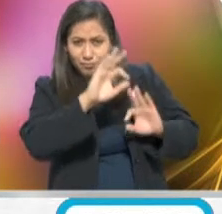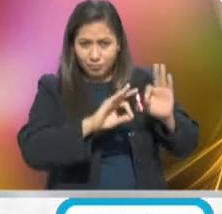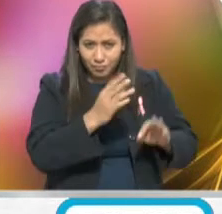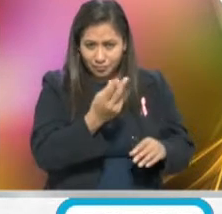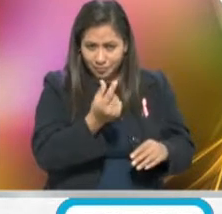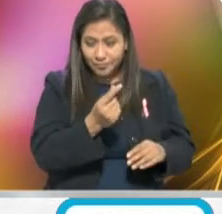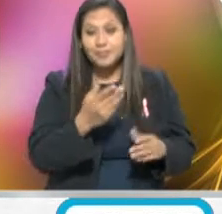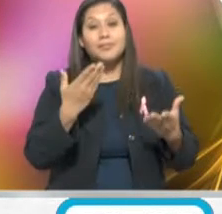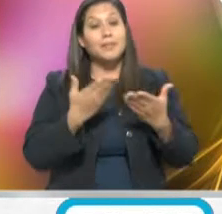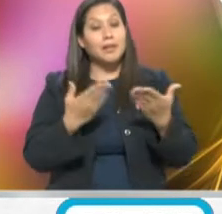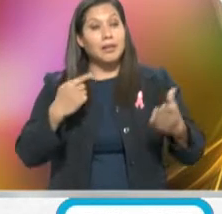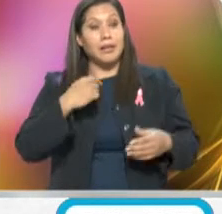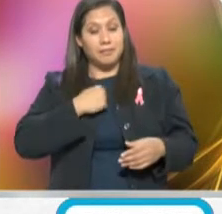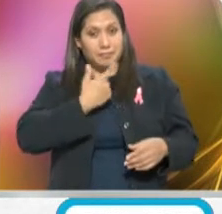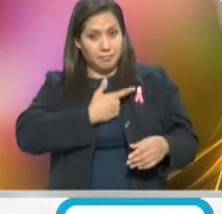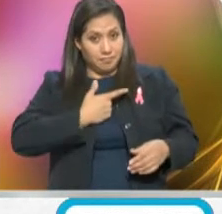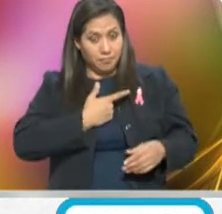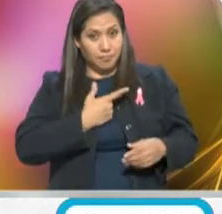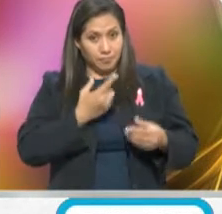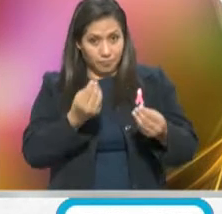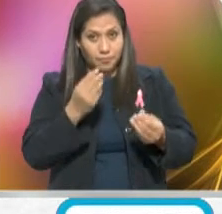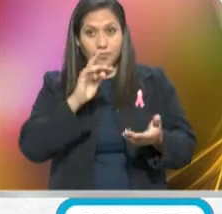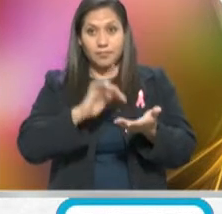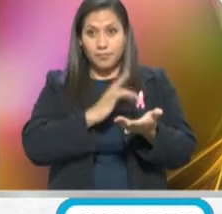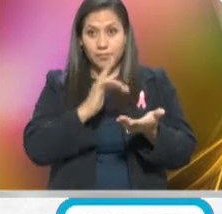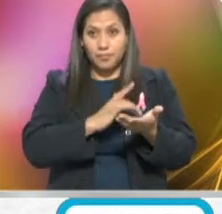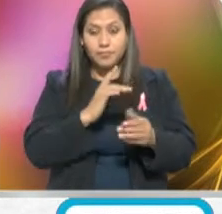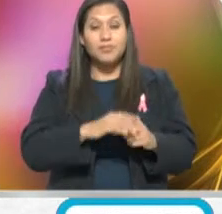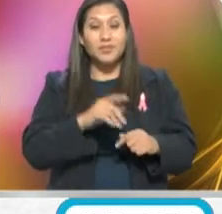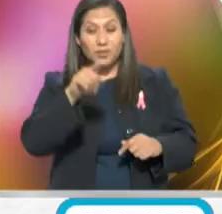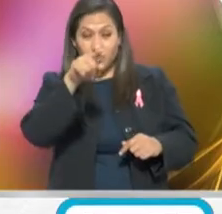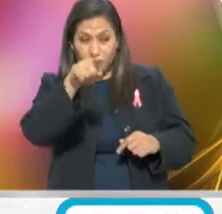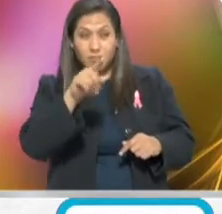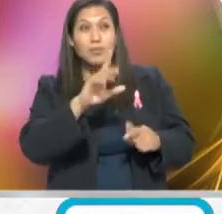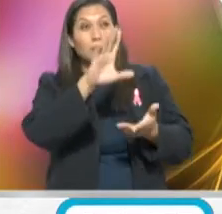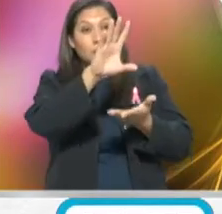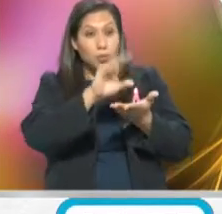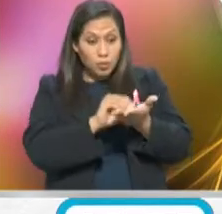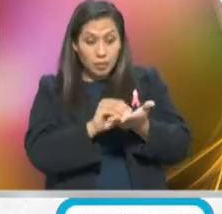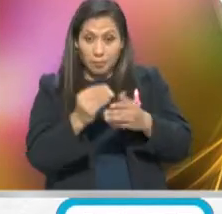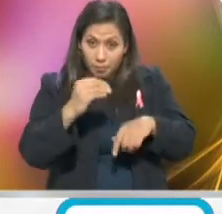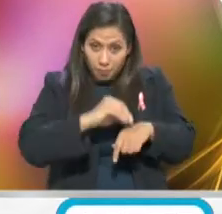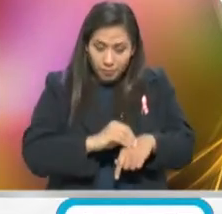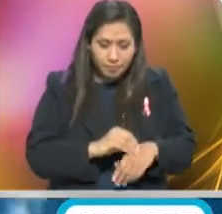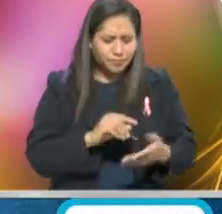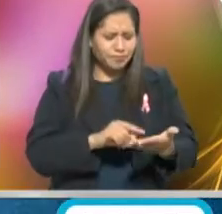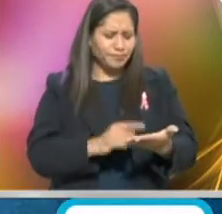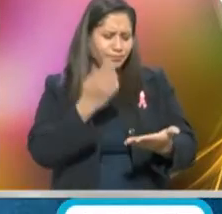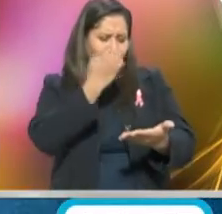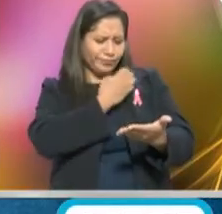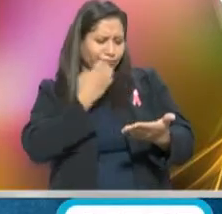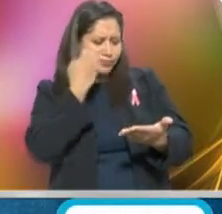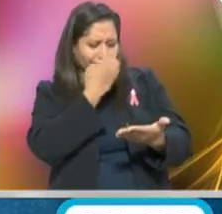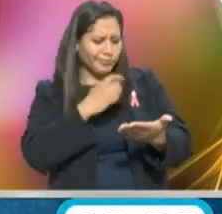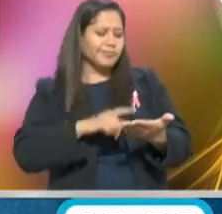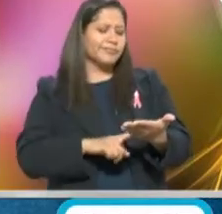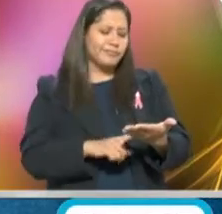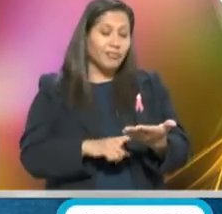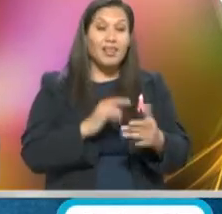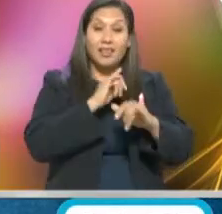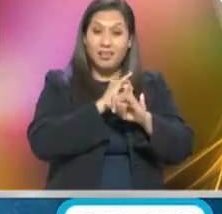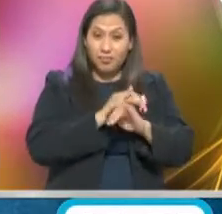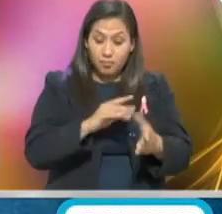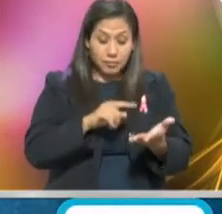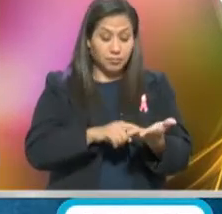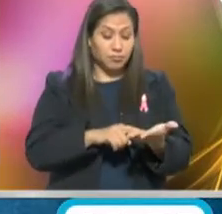Ahora, me gustó mucho de la aplicación que si ustedes la bajan y la instalan, van a observar que dentro de toda la